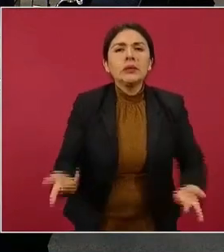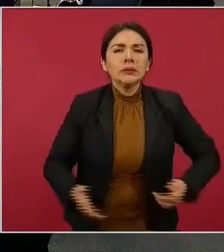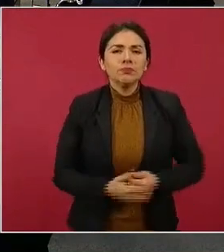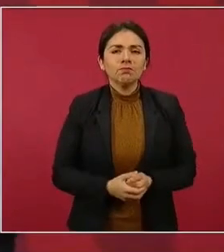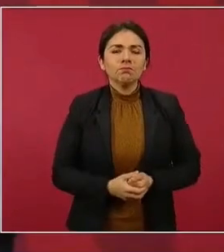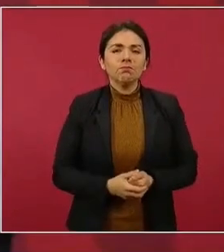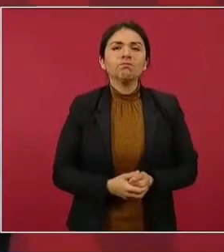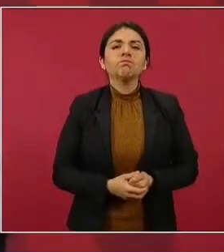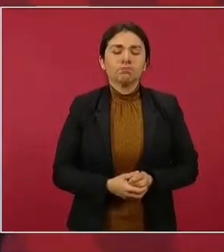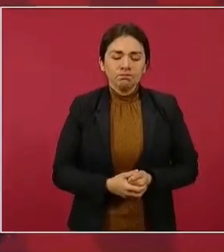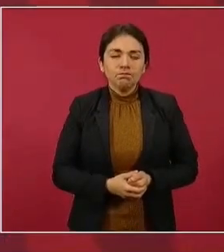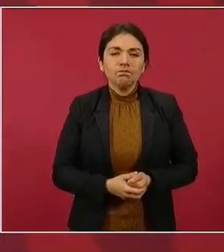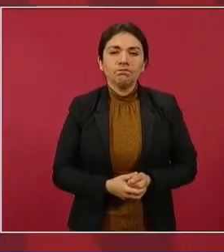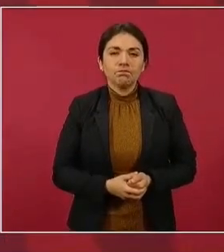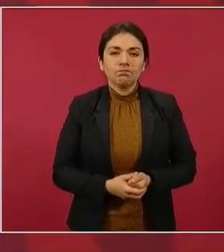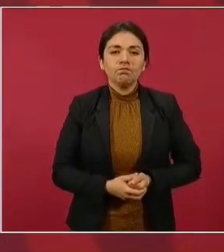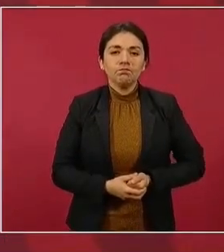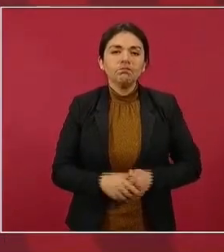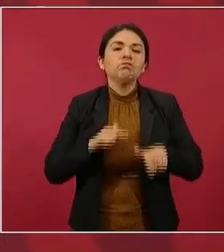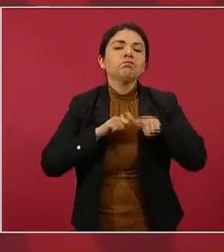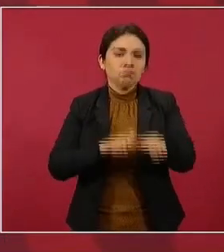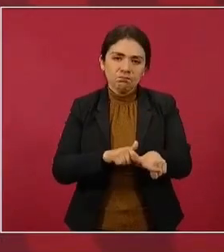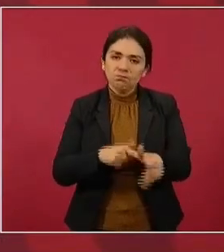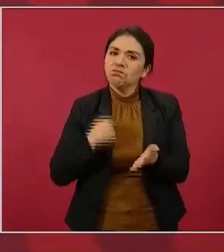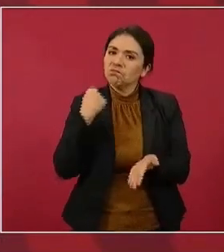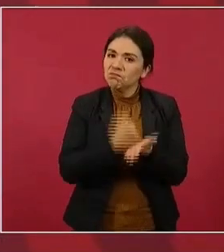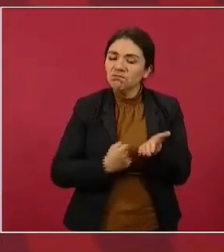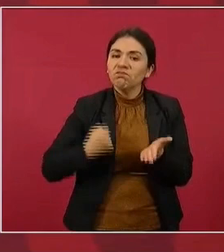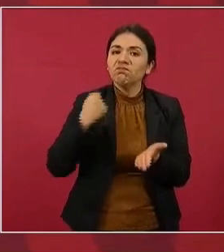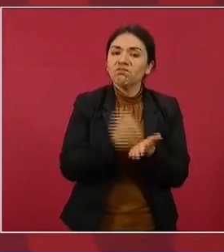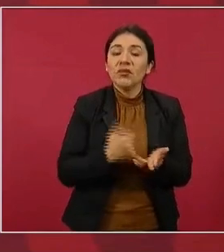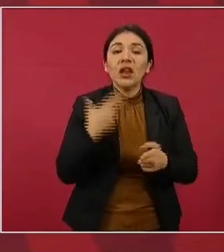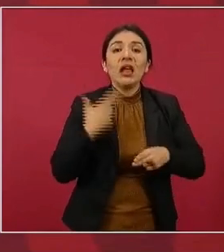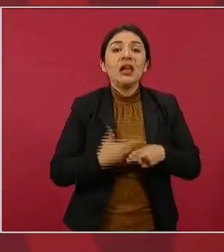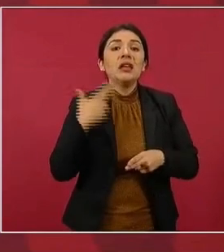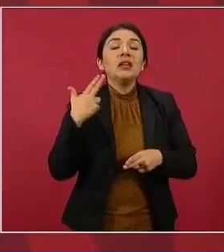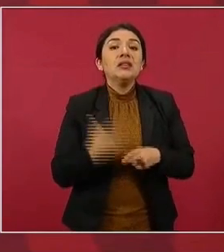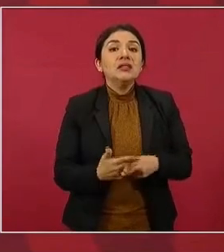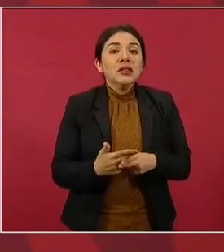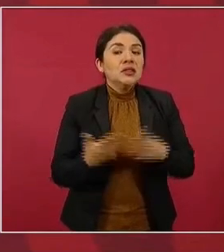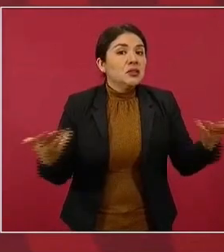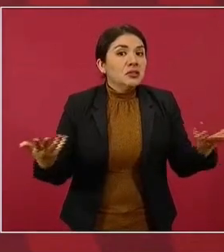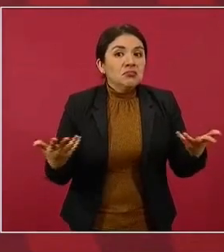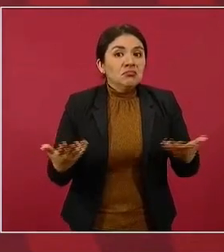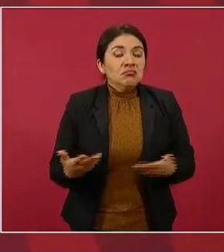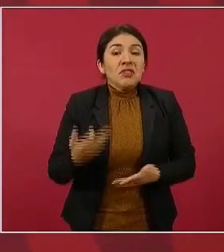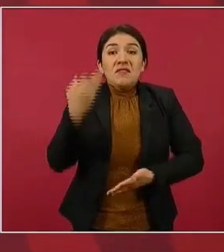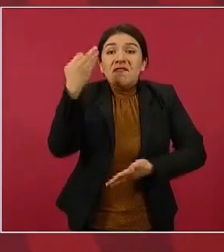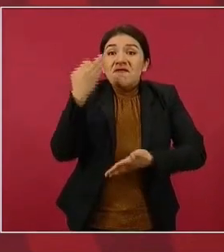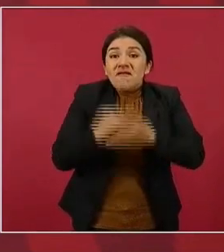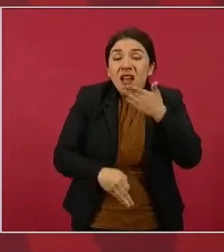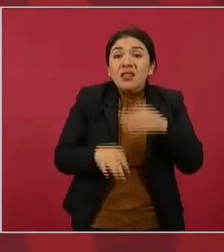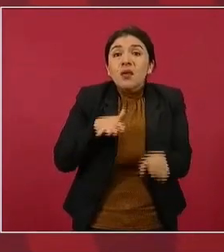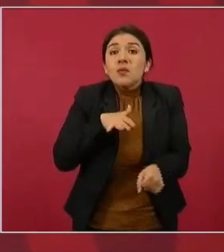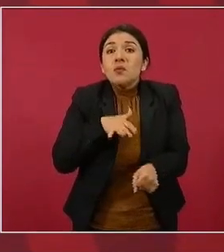a seguir insistiendo hasta que no queden